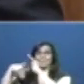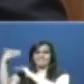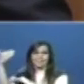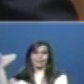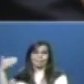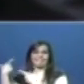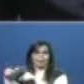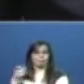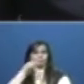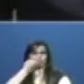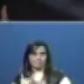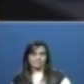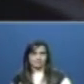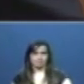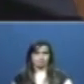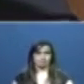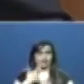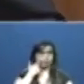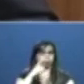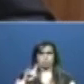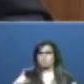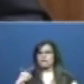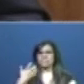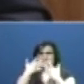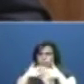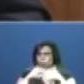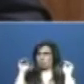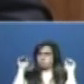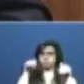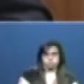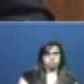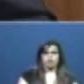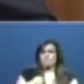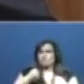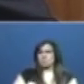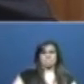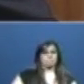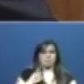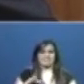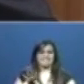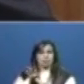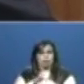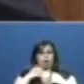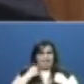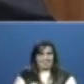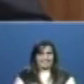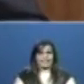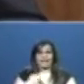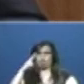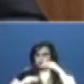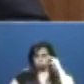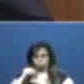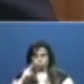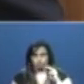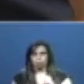contraste con las mayores caídas de la industria especialmente intensa en las ramas energéticas la construcción